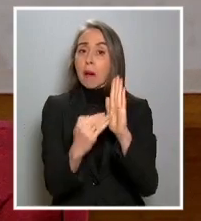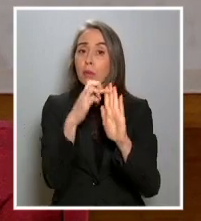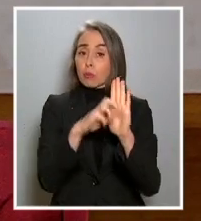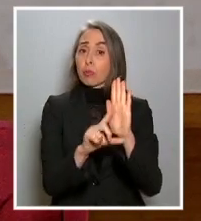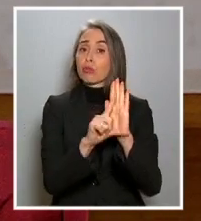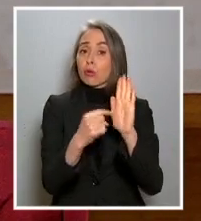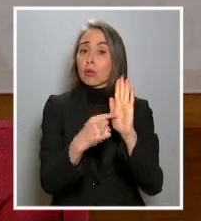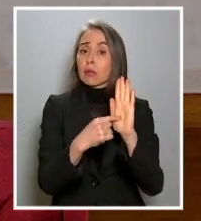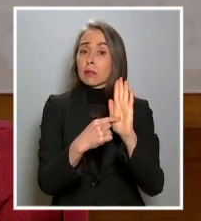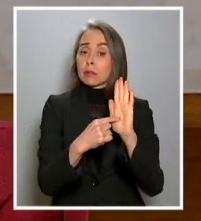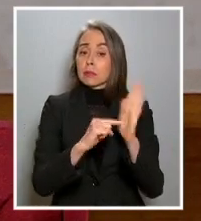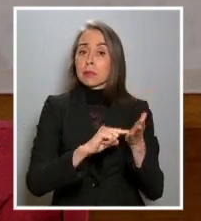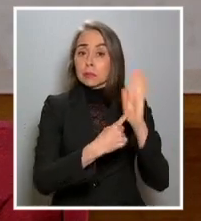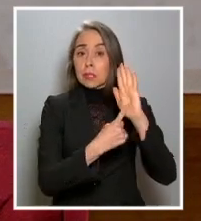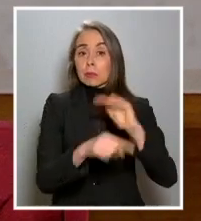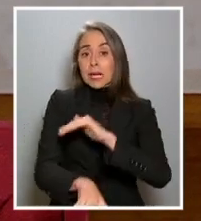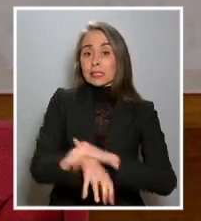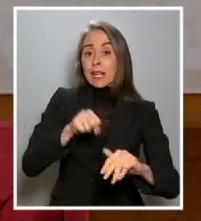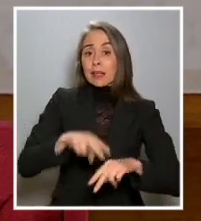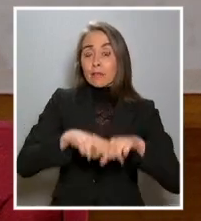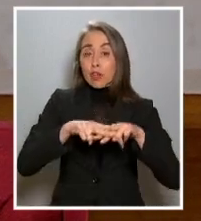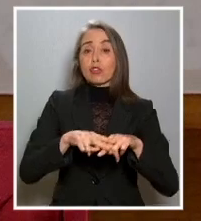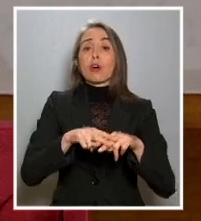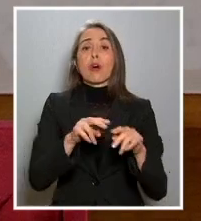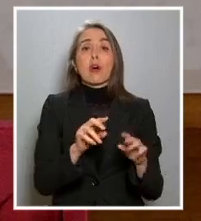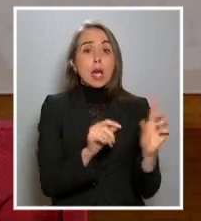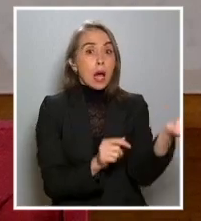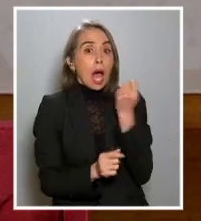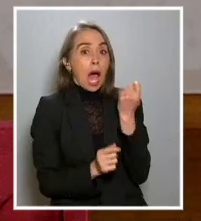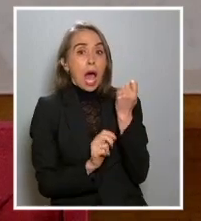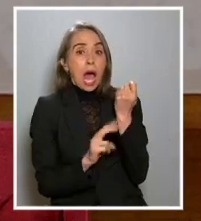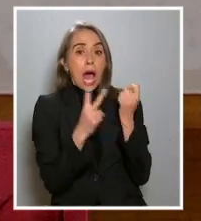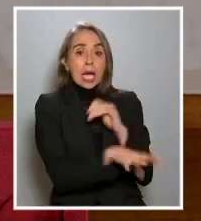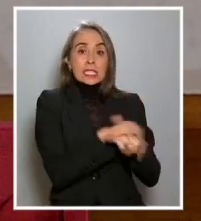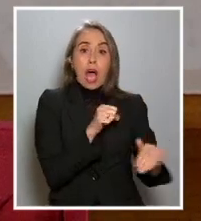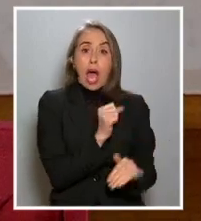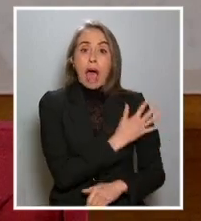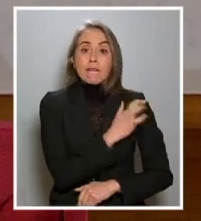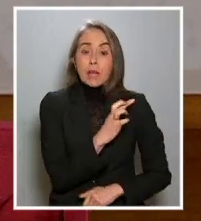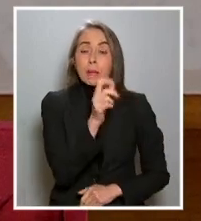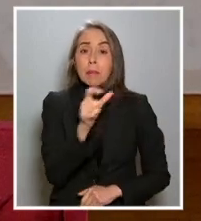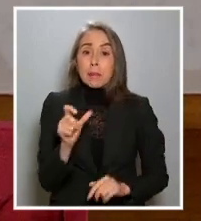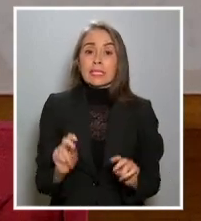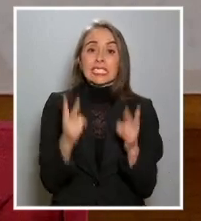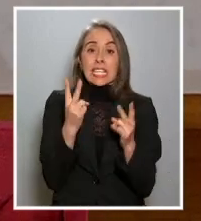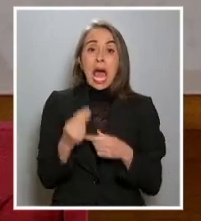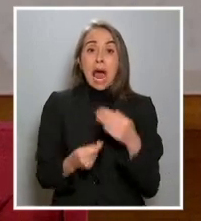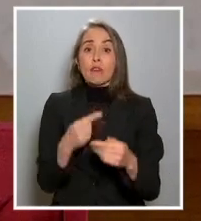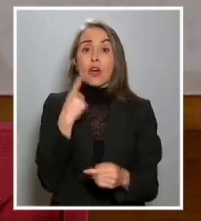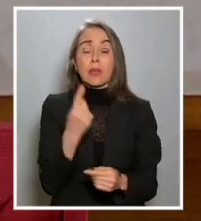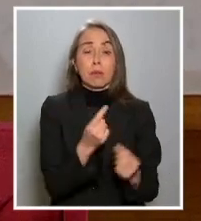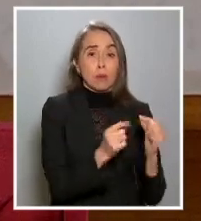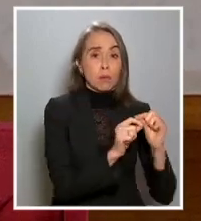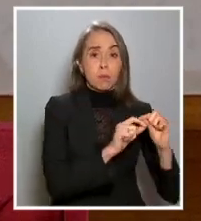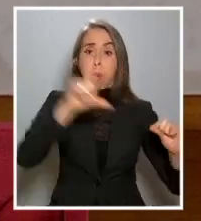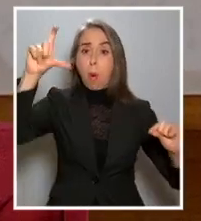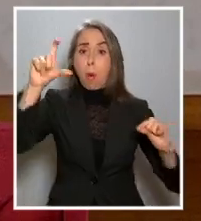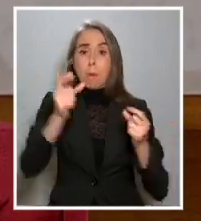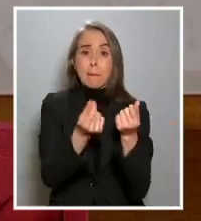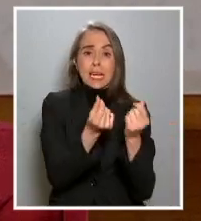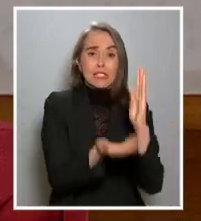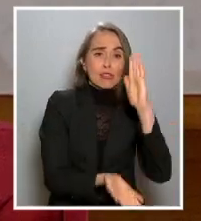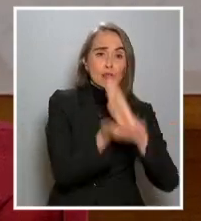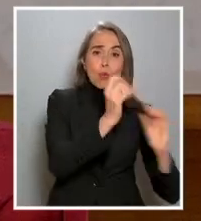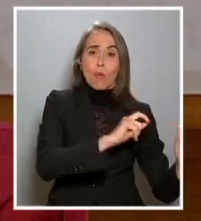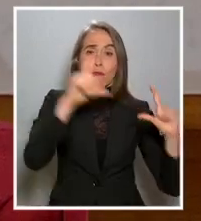Esto ayudó a las familias a salir del paso, pero generó, sin embargo, una presión inflacionaria como la que no habíamos experimentado en muchísimos